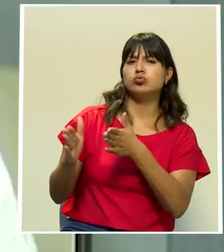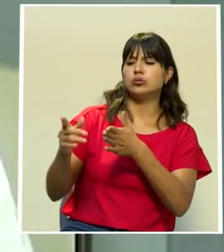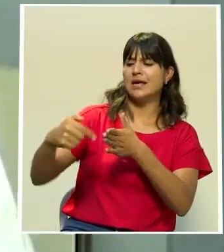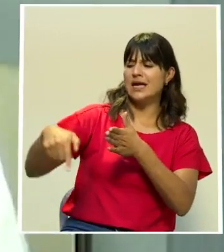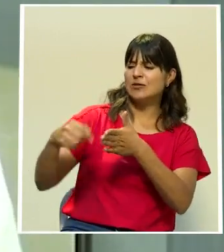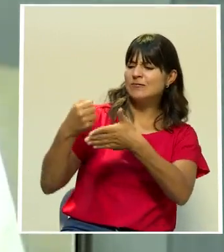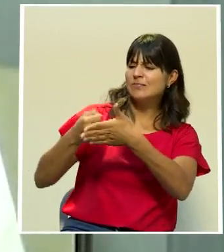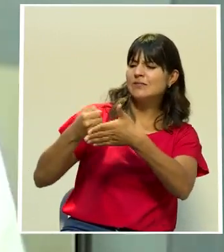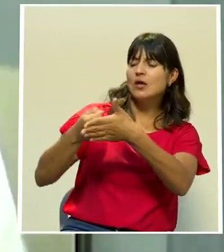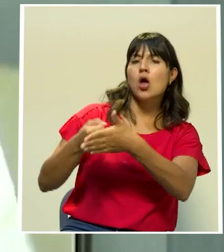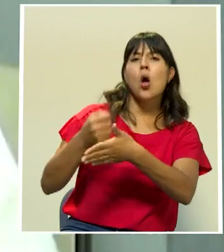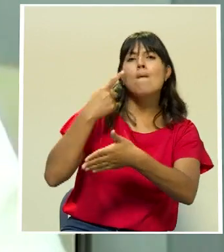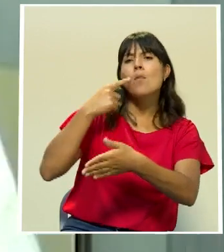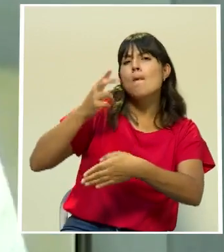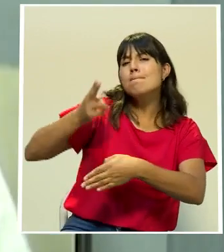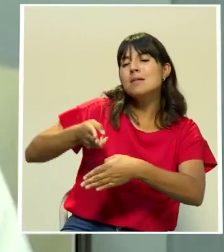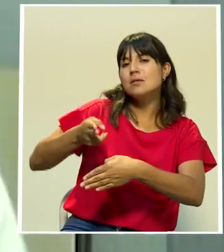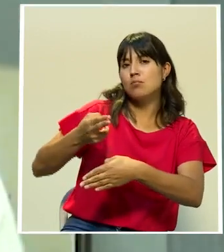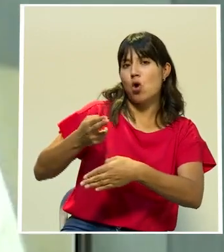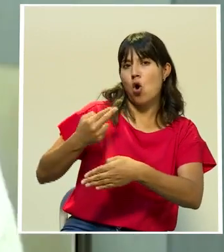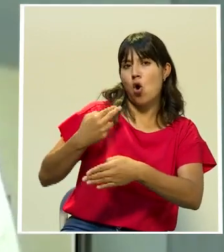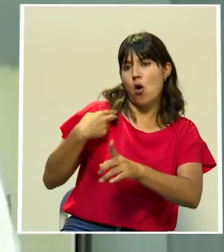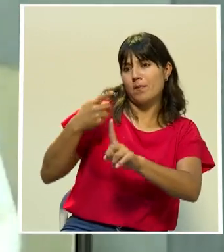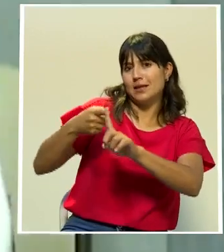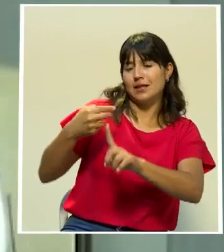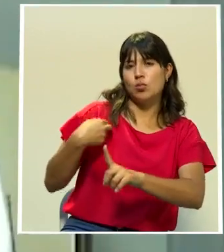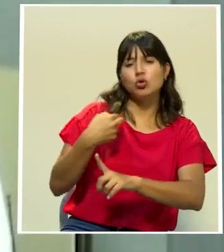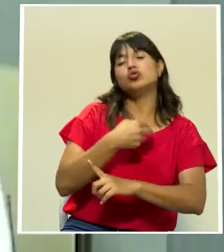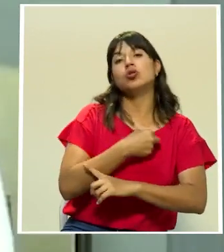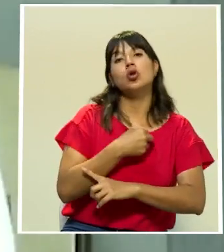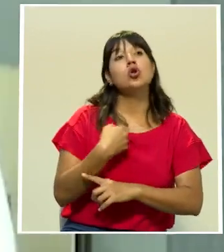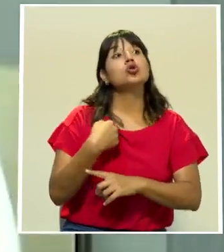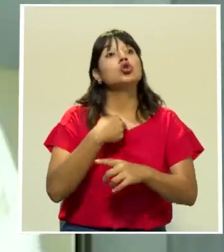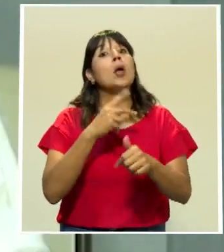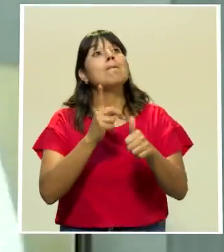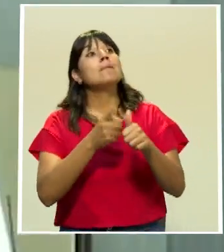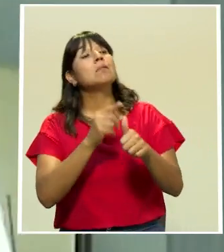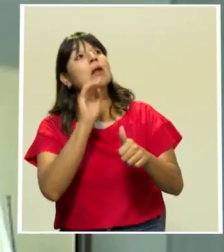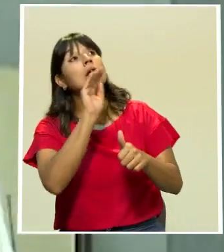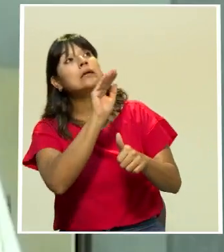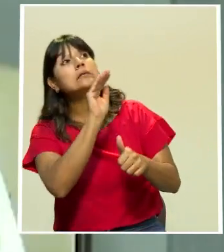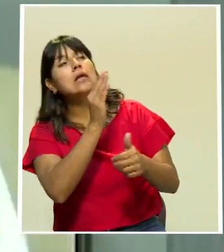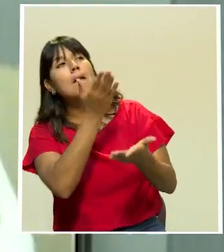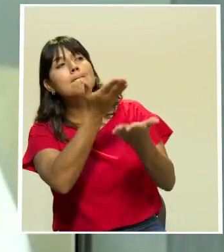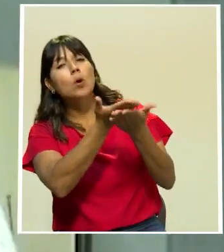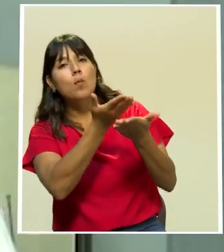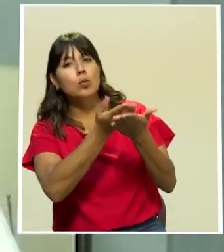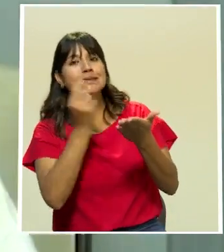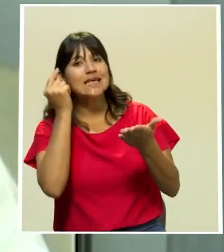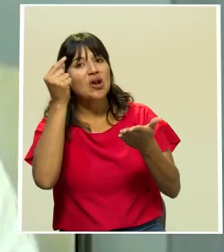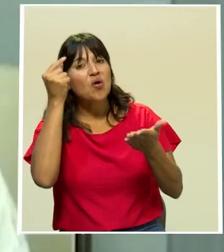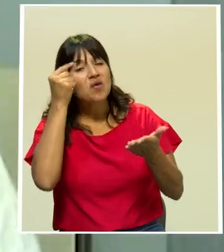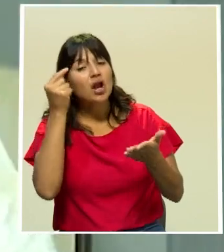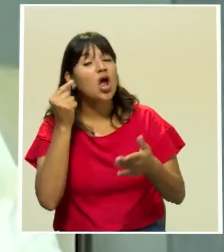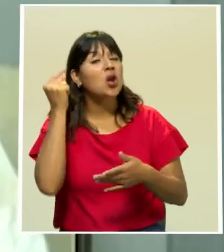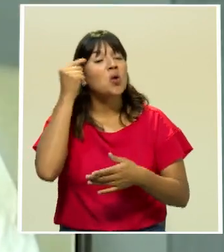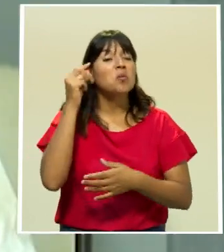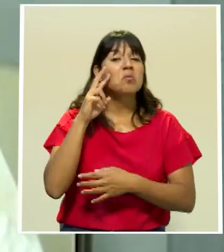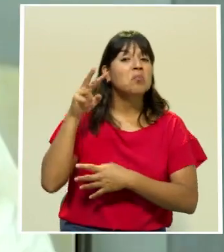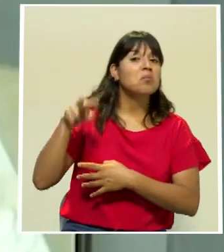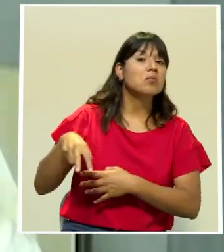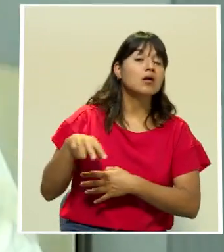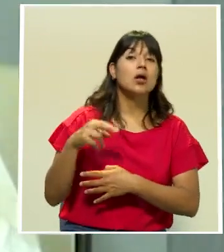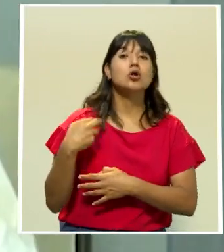Entonces, le hicimos una propuesta al gobierno, pues sí, ciertamente al principio no nos escuchó, por eso tuvimos que alzar la voz, ¿verdad?